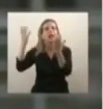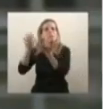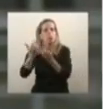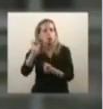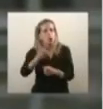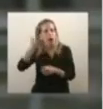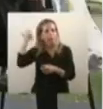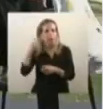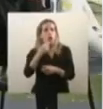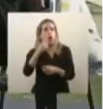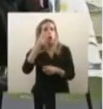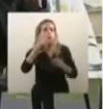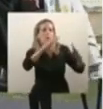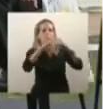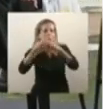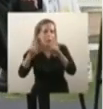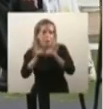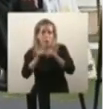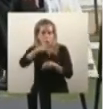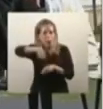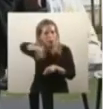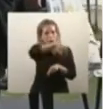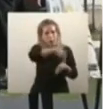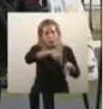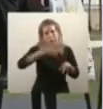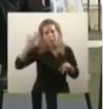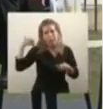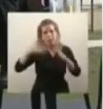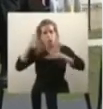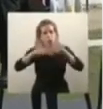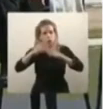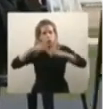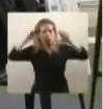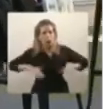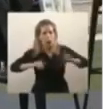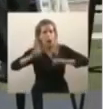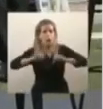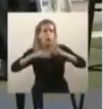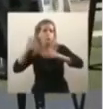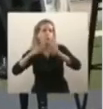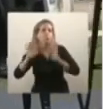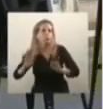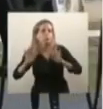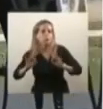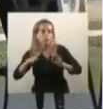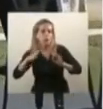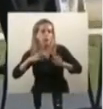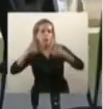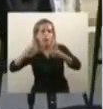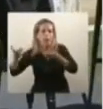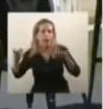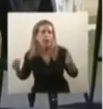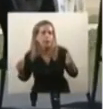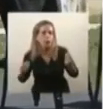variables distintas, pero nadie está pidiendo que devalúes más. Si devalúa y no hay plan, es la peor opción todavía, porque van a seguir aumentando los precios,